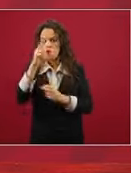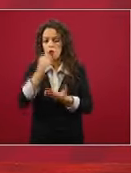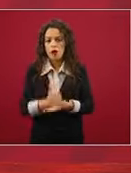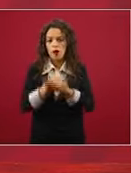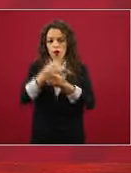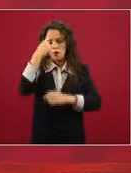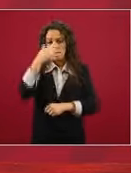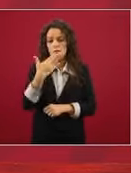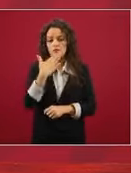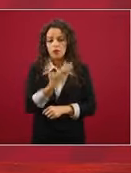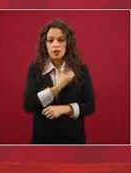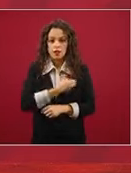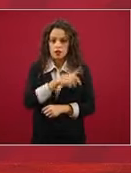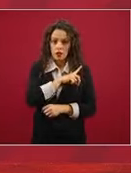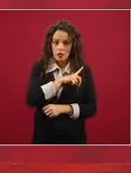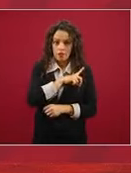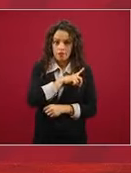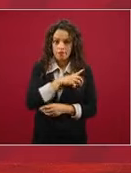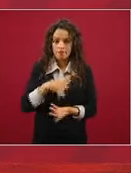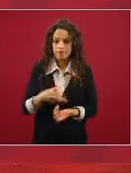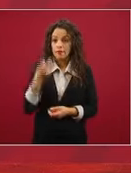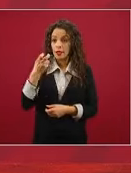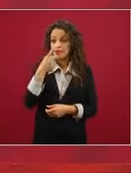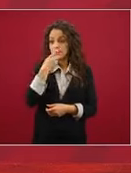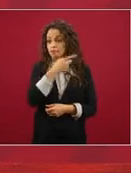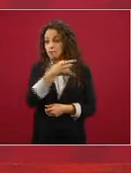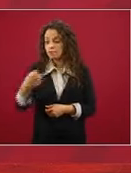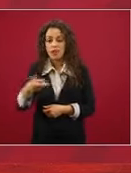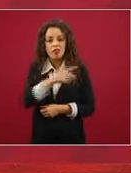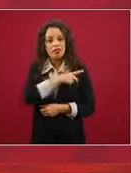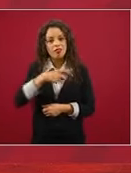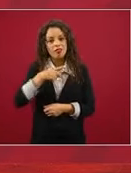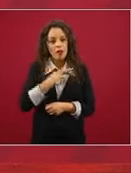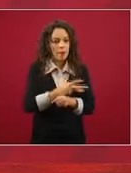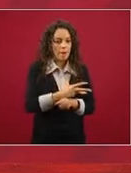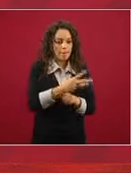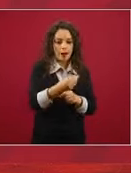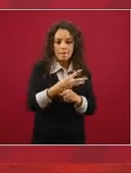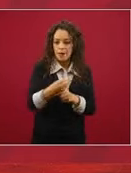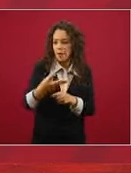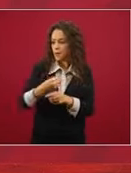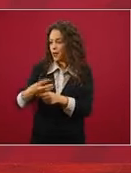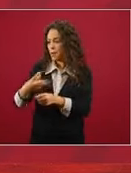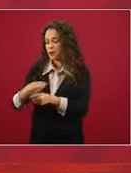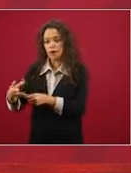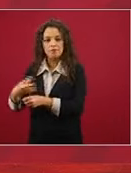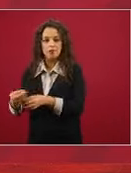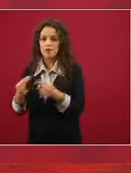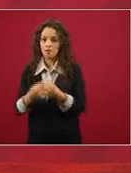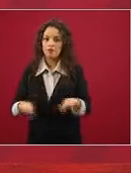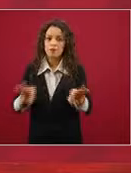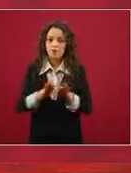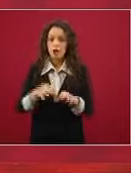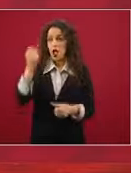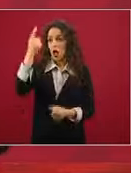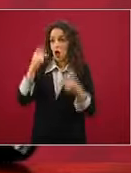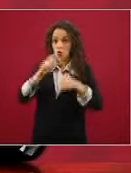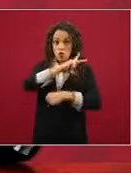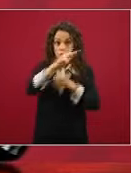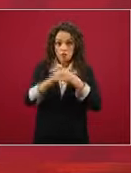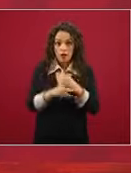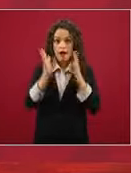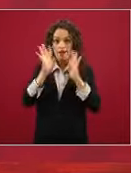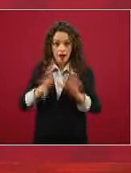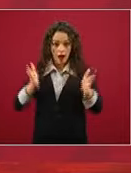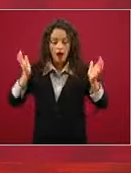han dicho que ese es el modelo a seguir. En algunos países se hace eso, por ejemplo en el Reino Unido se estableció una